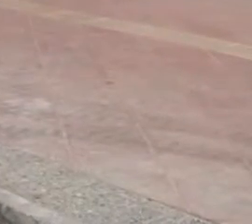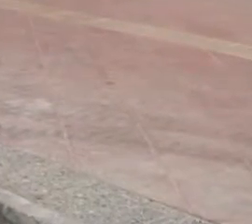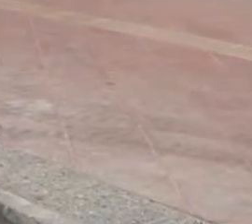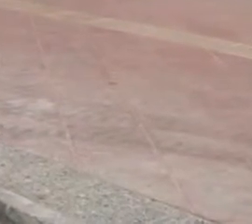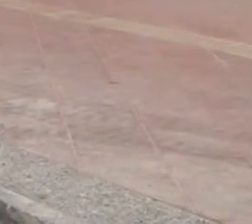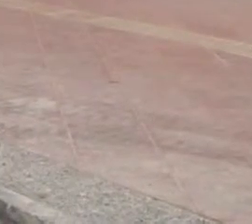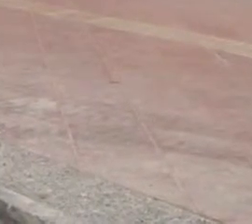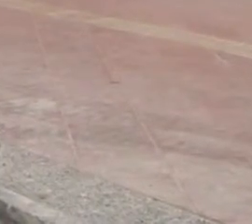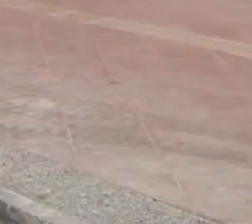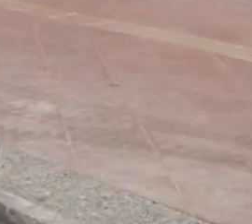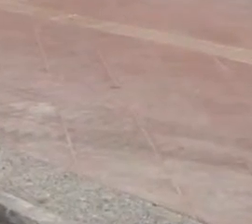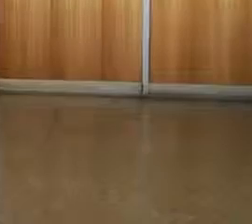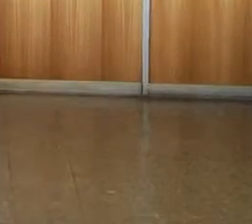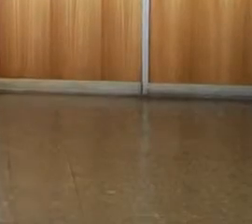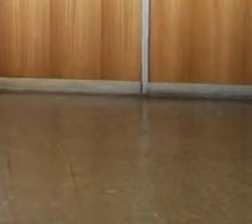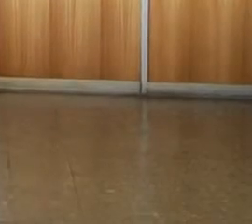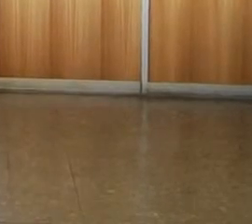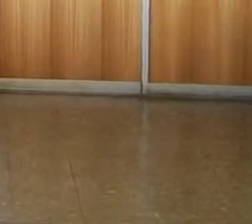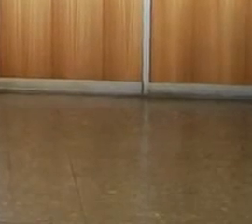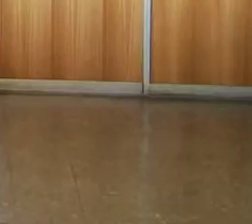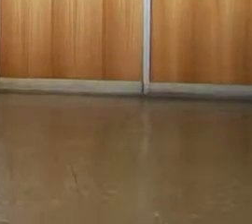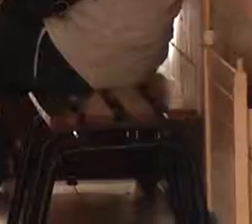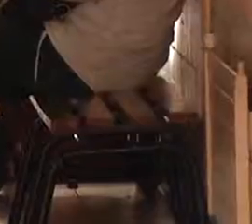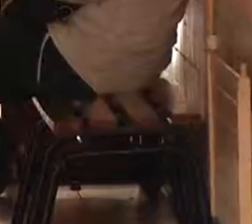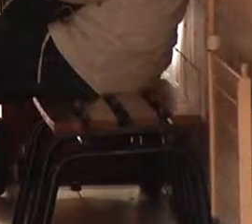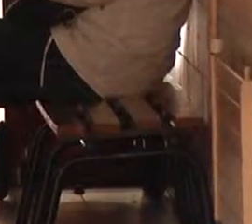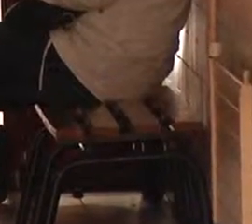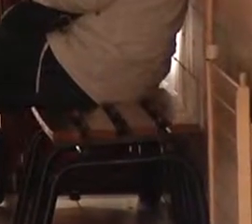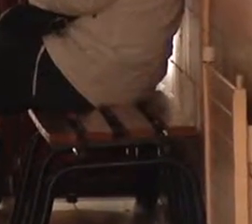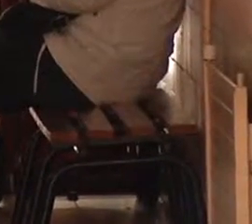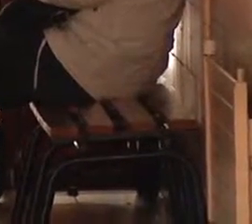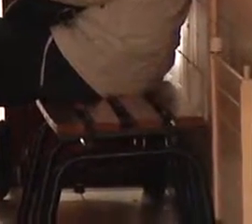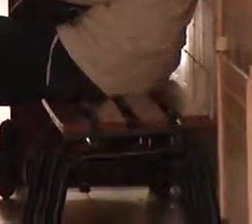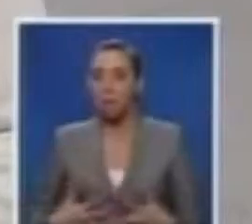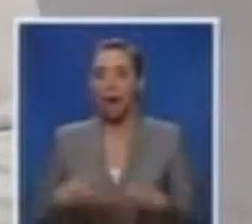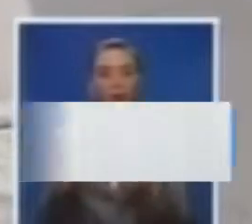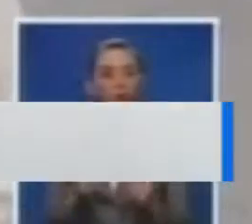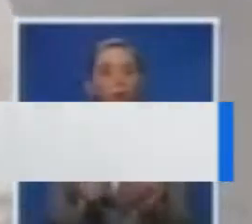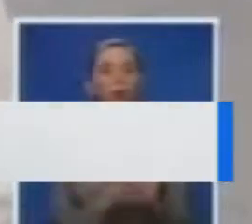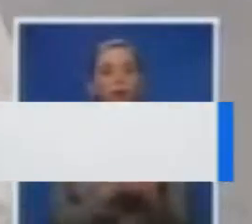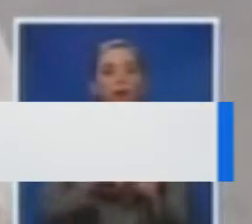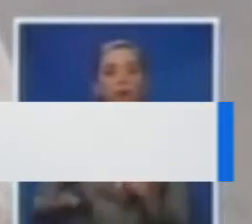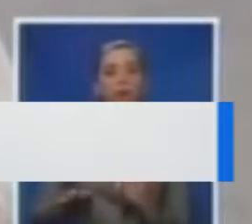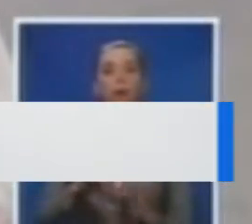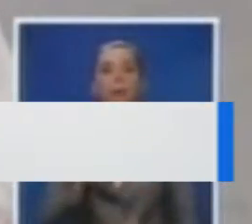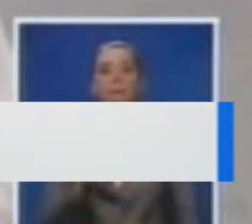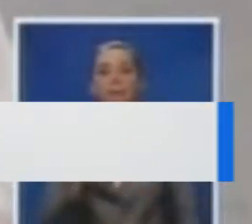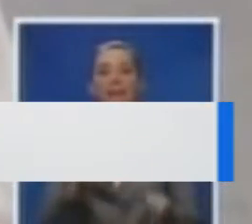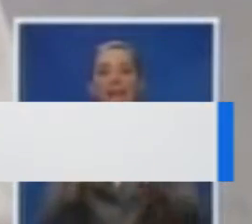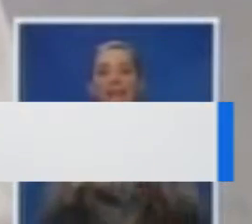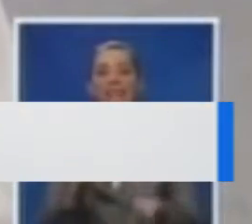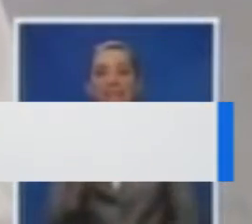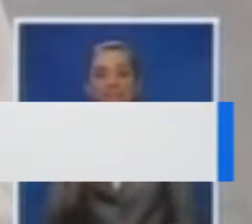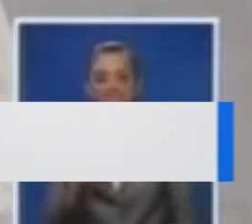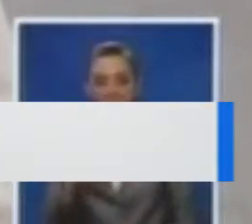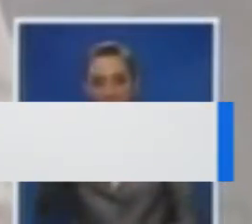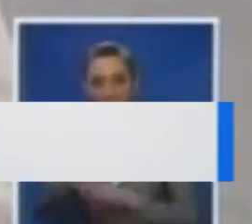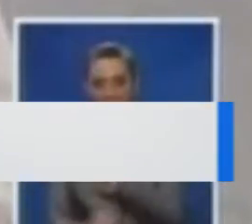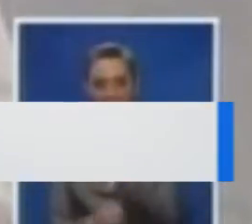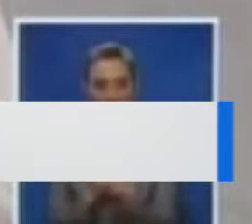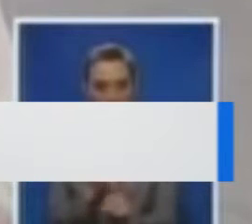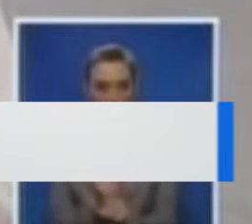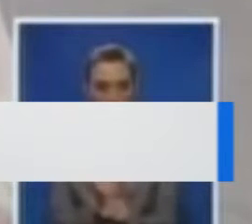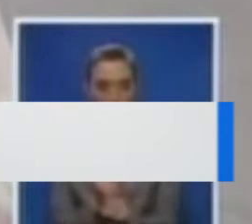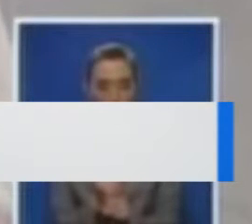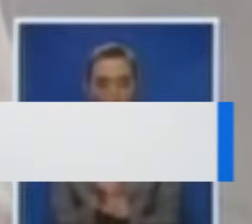colectivo. Y en salud también se anunció una interesante iniciativa. Y durante este año propondremos a